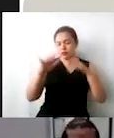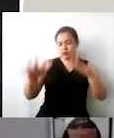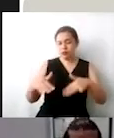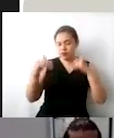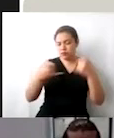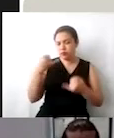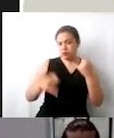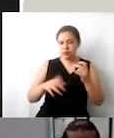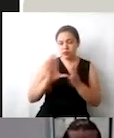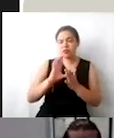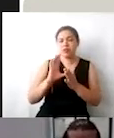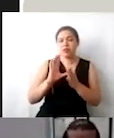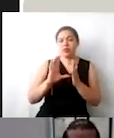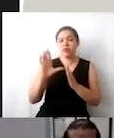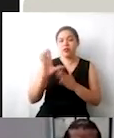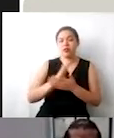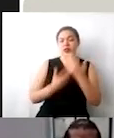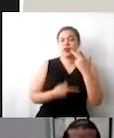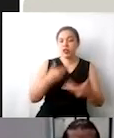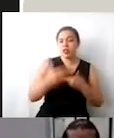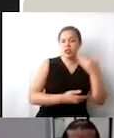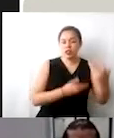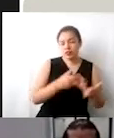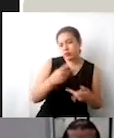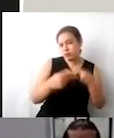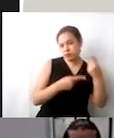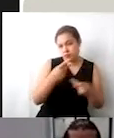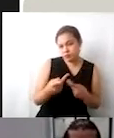un contrato de prestación de servicios